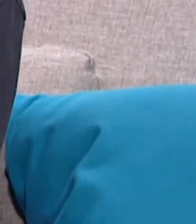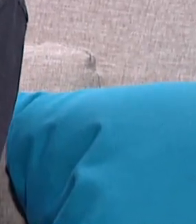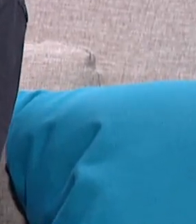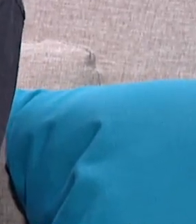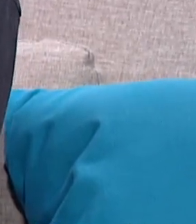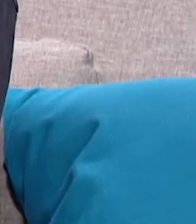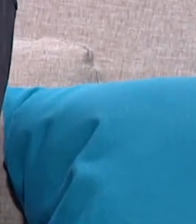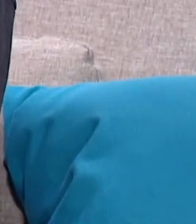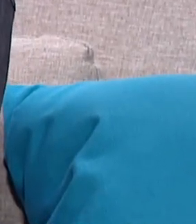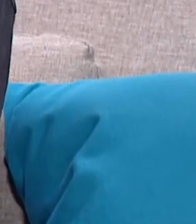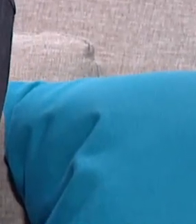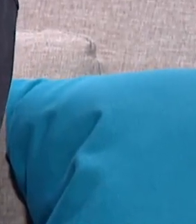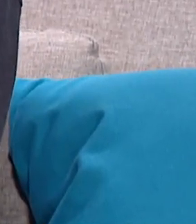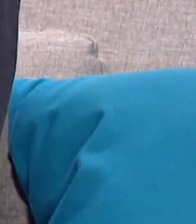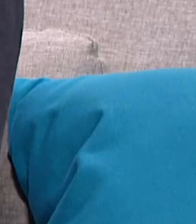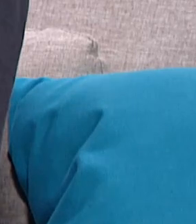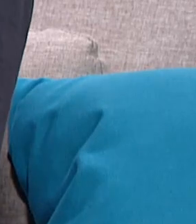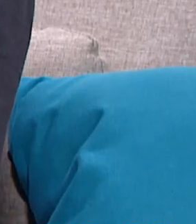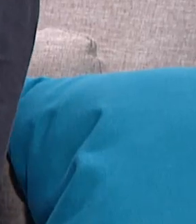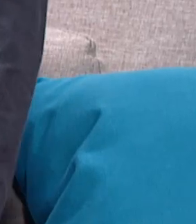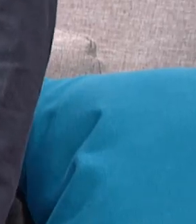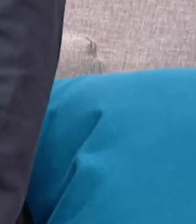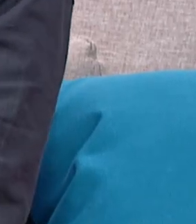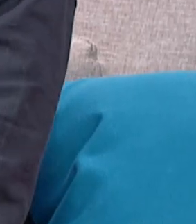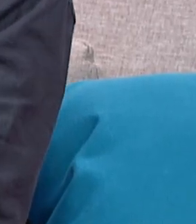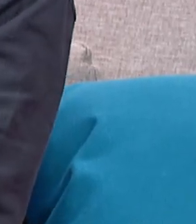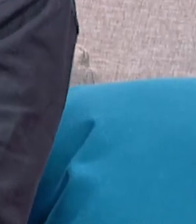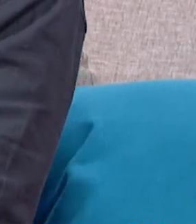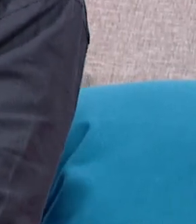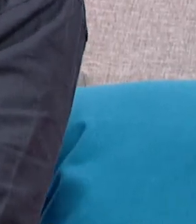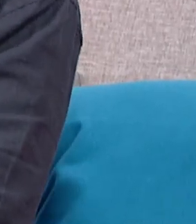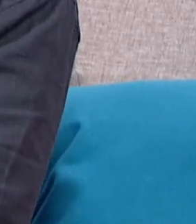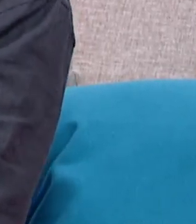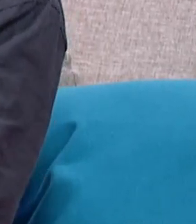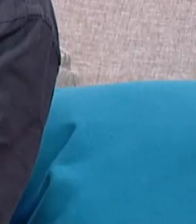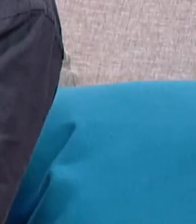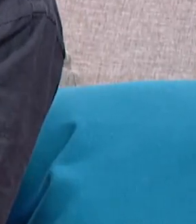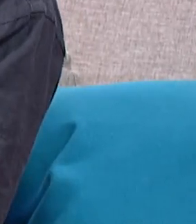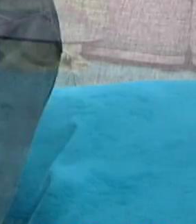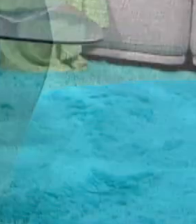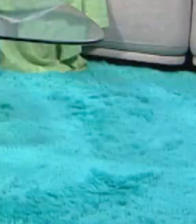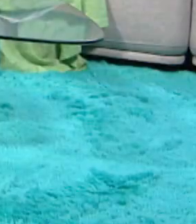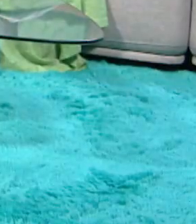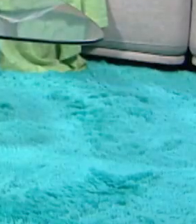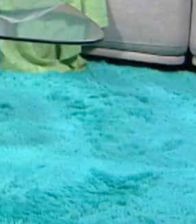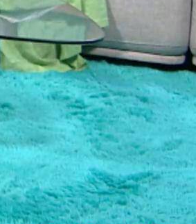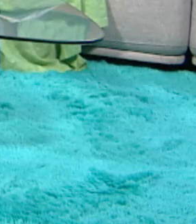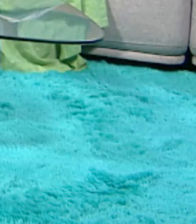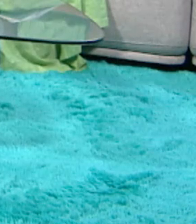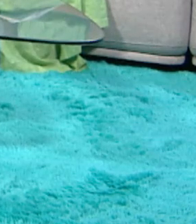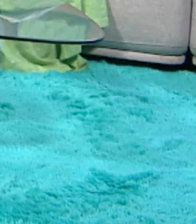a que encuentres la mujer antes que llegue la madre,